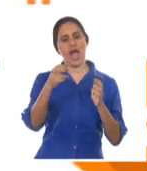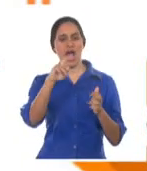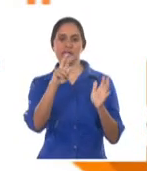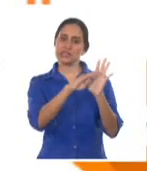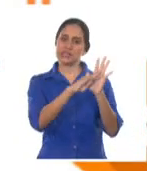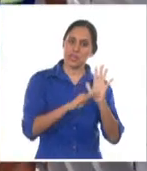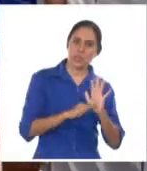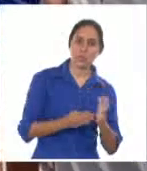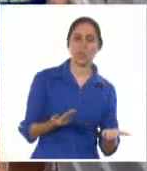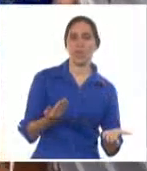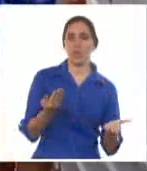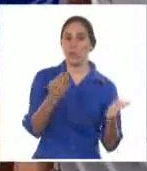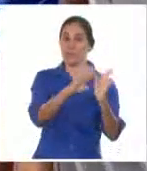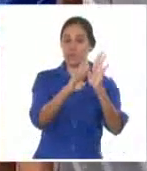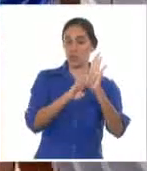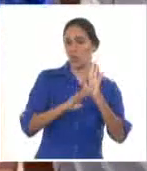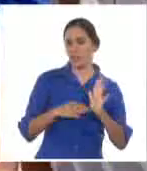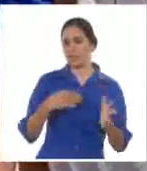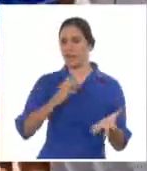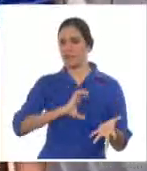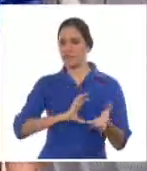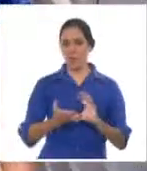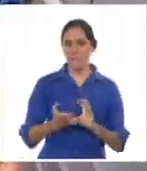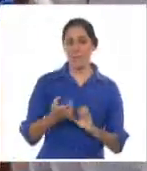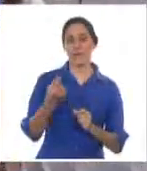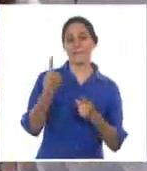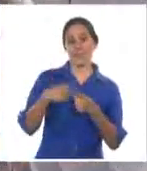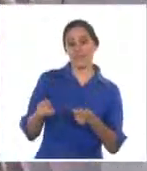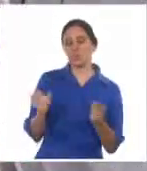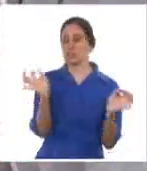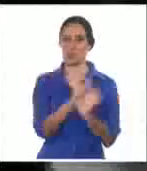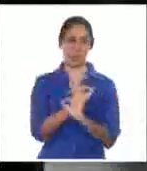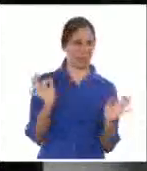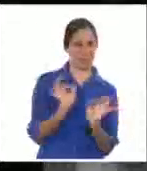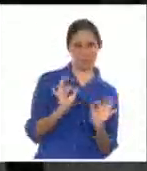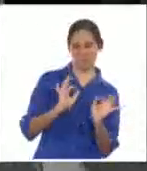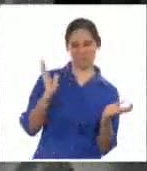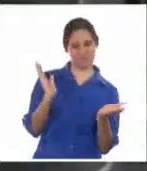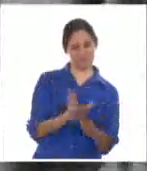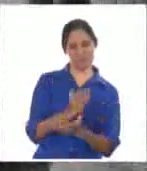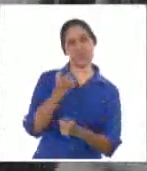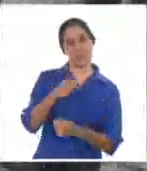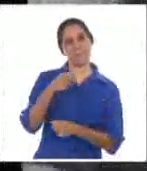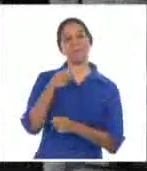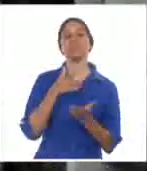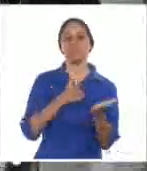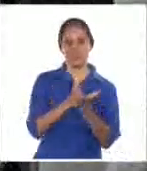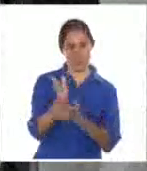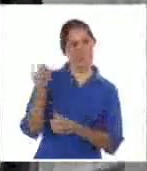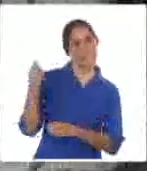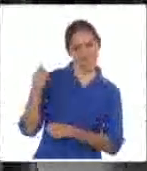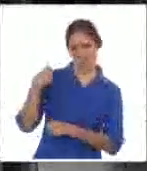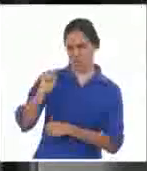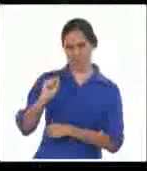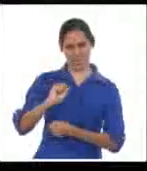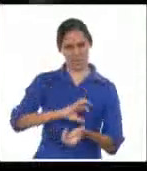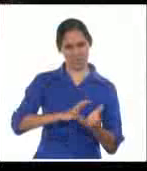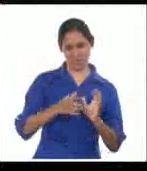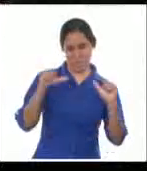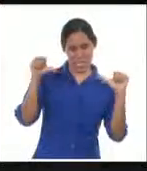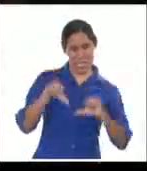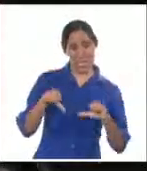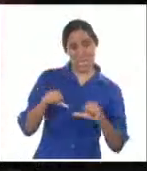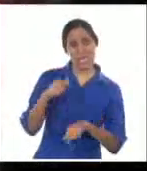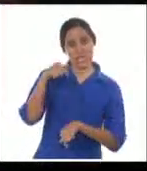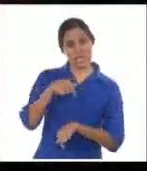sus acciones, aún persisten y crecen en nuestra sociedad lamentables hechos de violencia de género que incluso